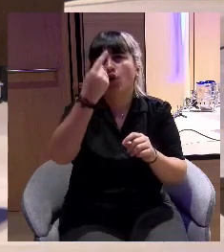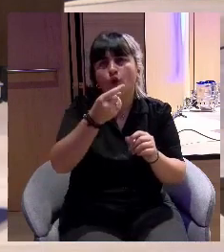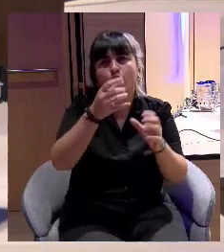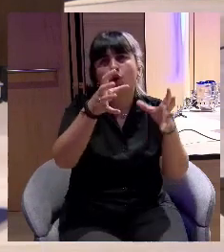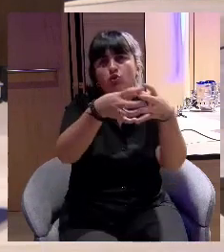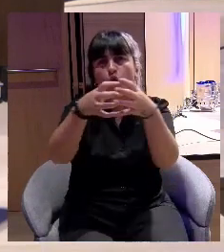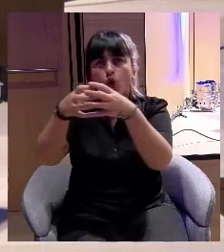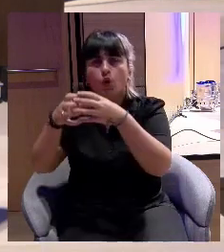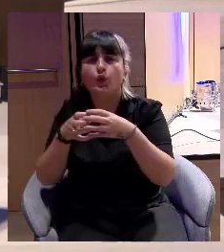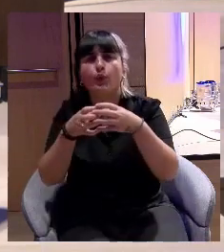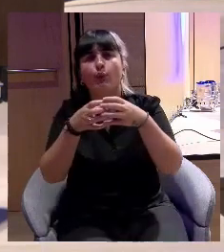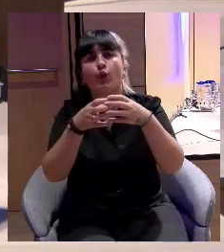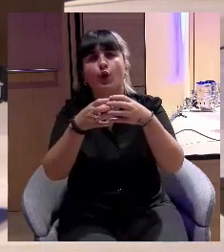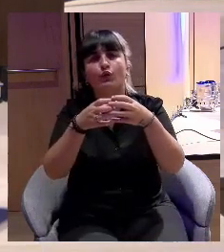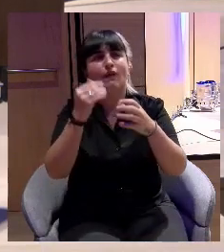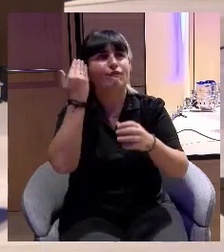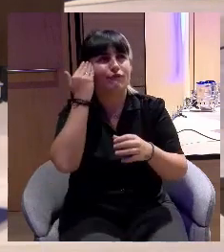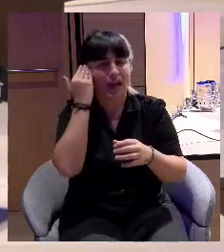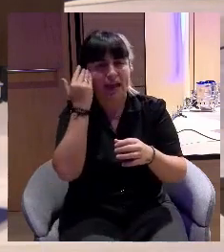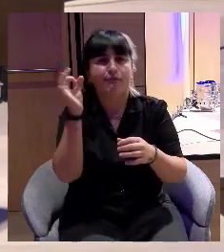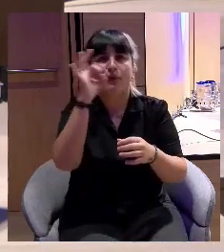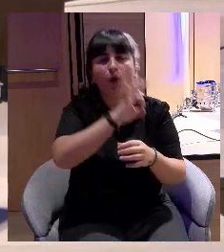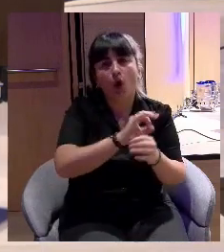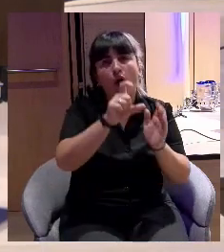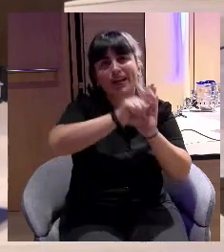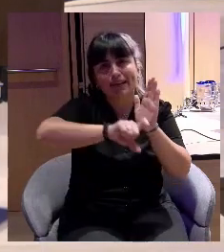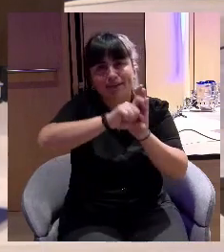sociales y en redes sociales tenga